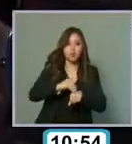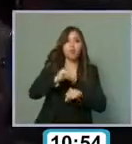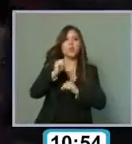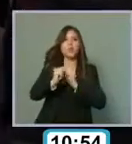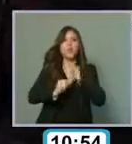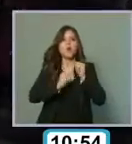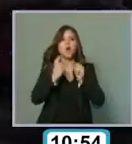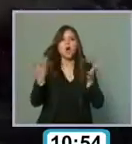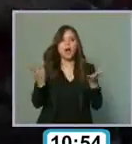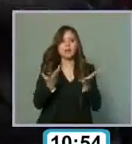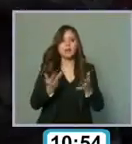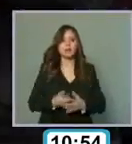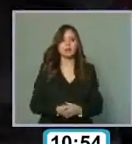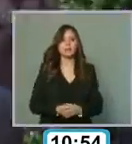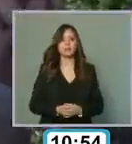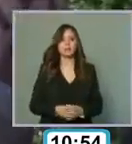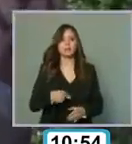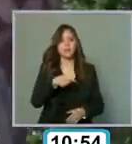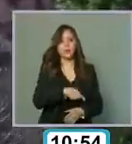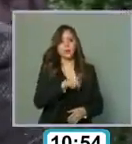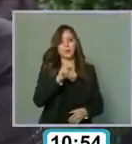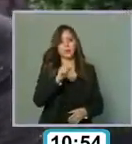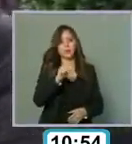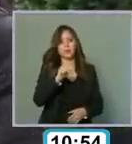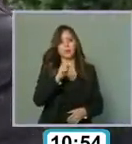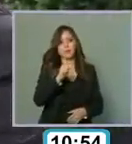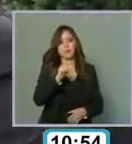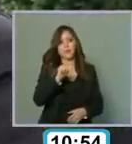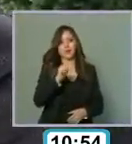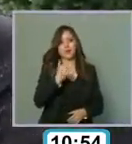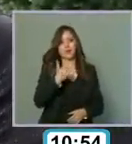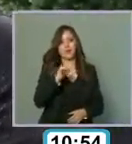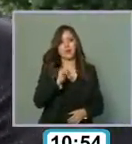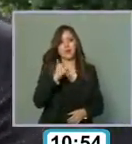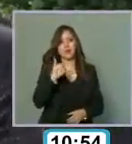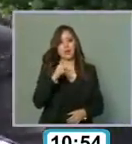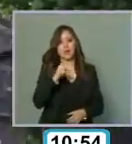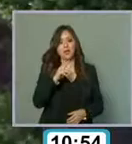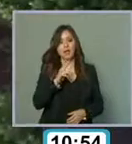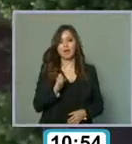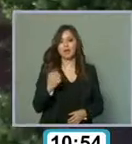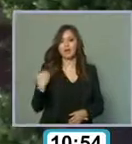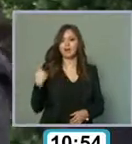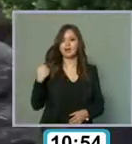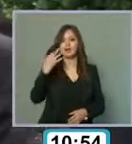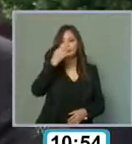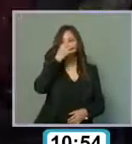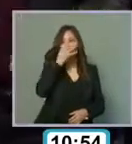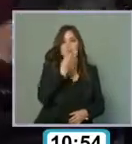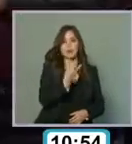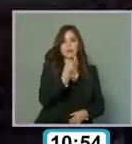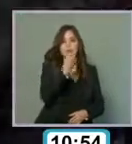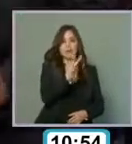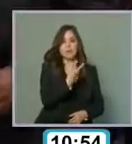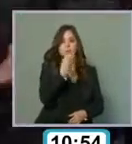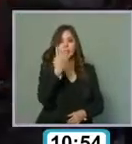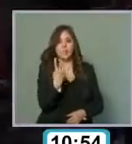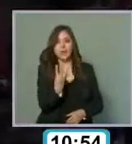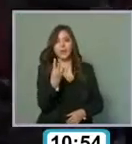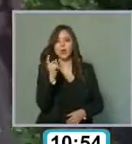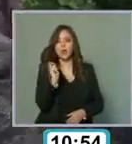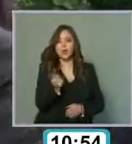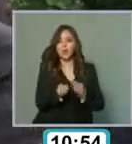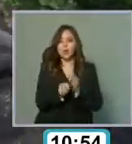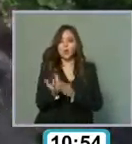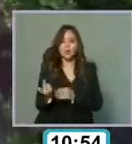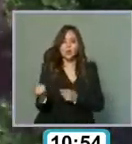poco a poco Con grabando? Banda Playa Grande, te digo, tenemos apenas 3, 4 semanas integrándonos. Ah, entonces es bien poquito. Recién desempacado tierno, mi compa. y Qué pues bueno, No